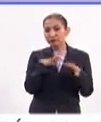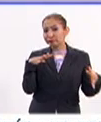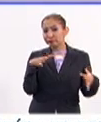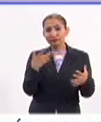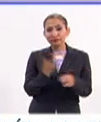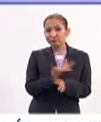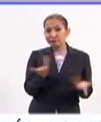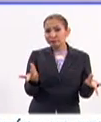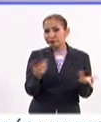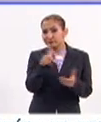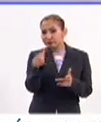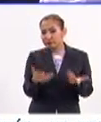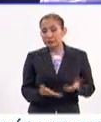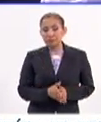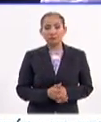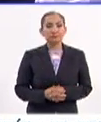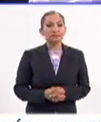él?